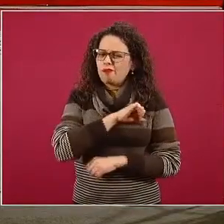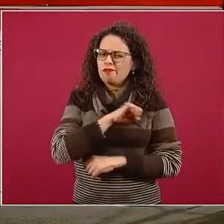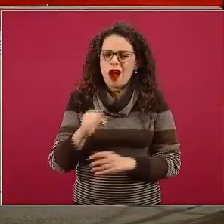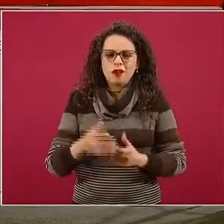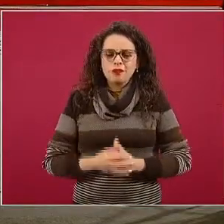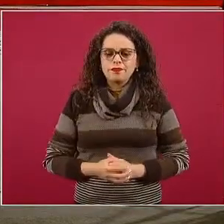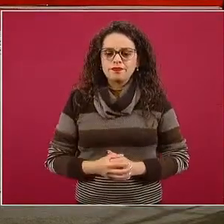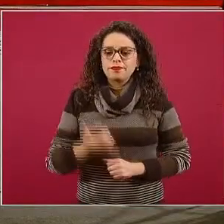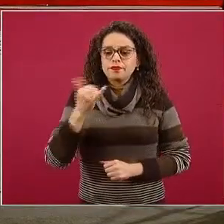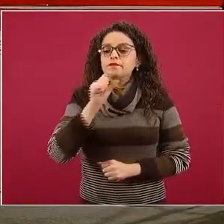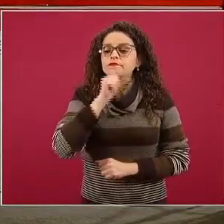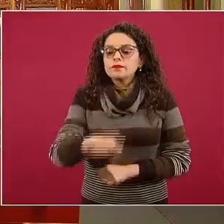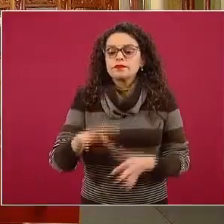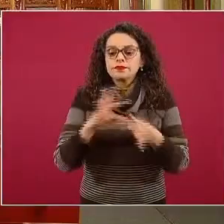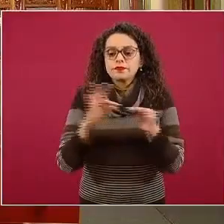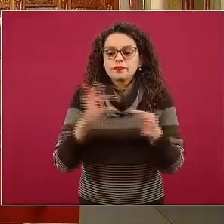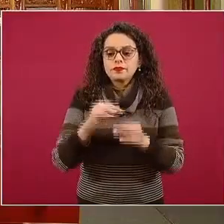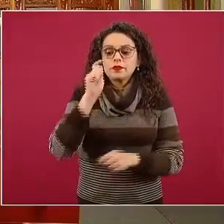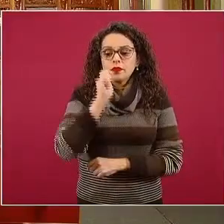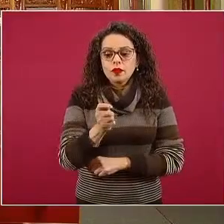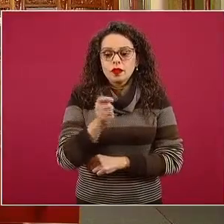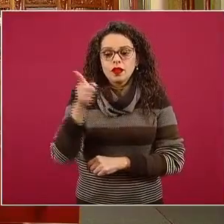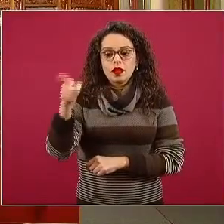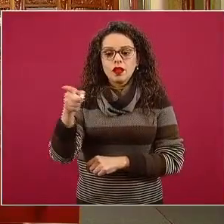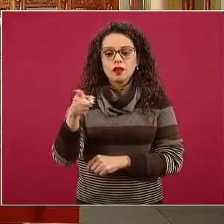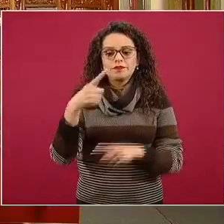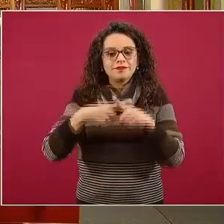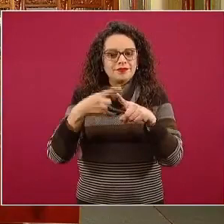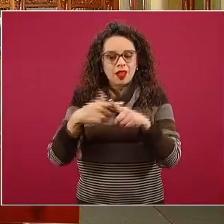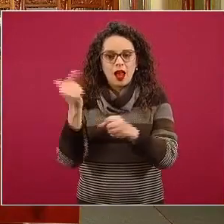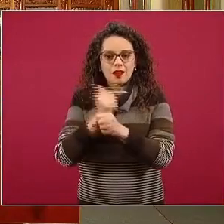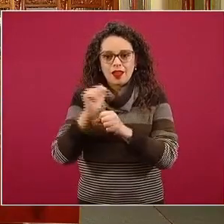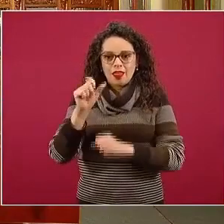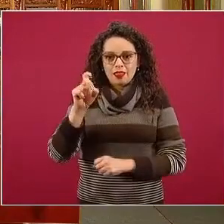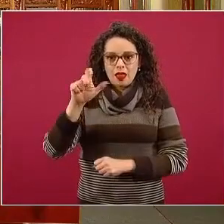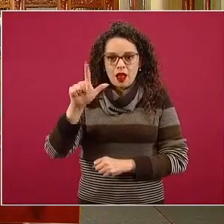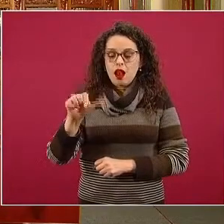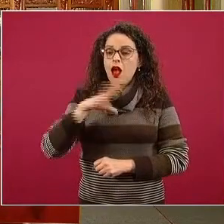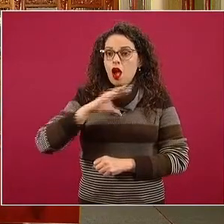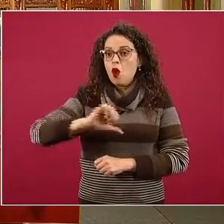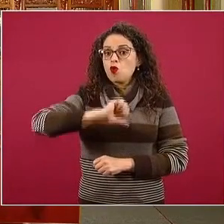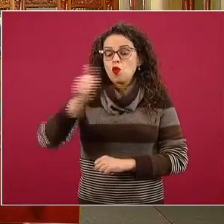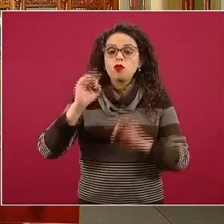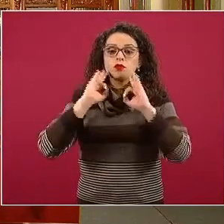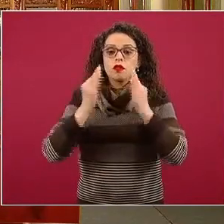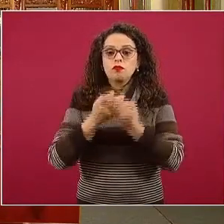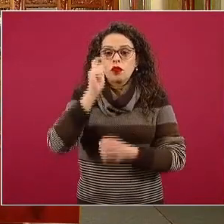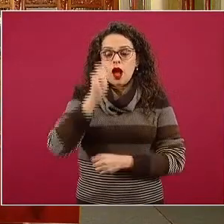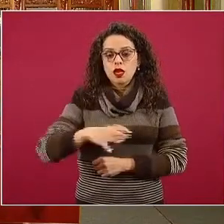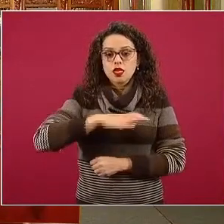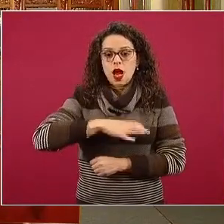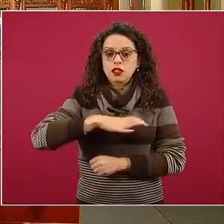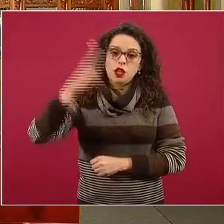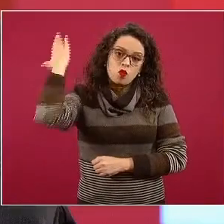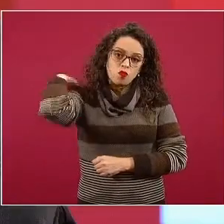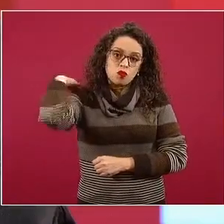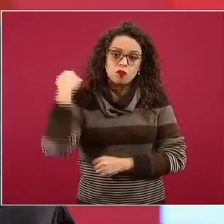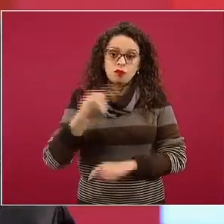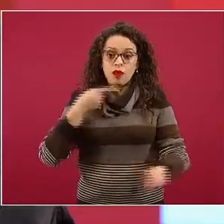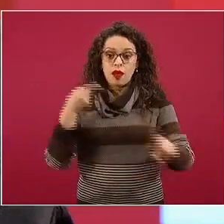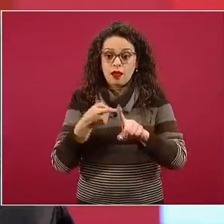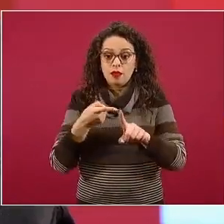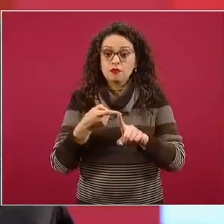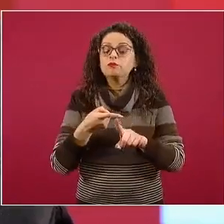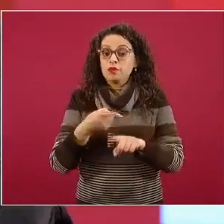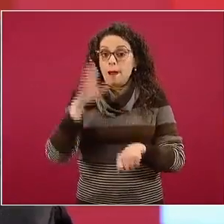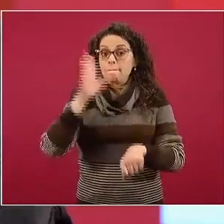licenciada Adela, existen otras causas de cáncer de pulmón y el cáncer de pulmón es una de las principales causas de muerte